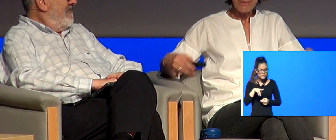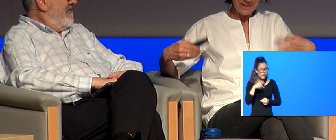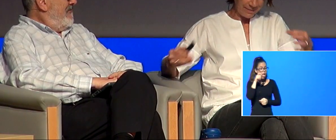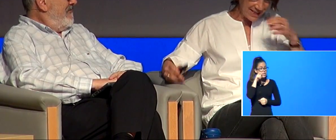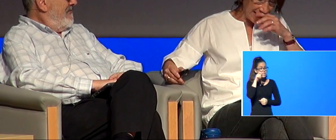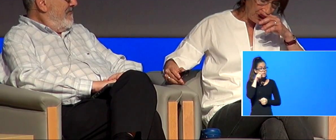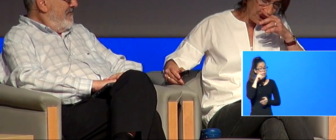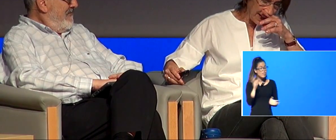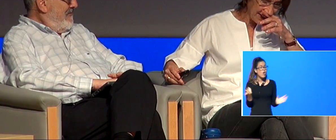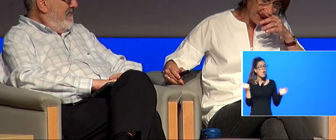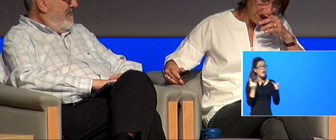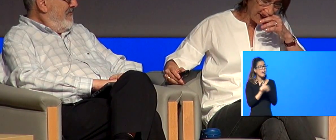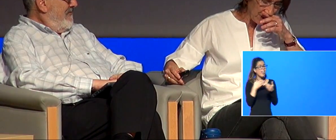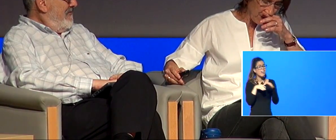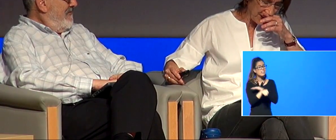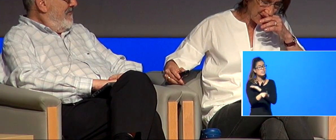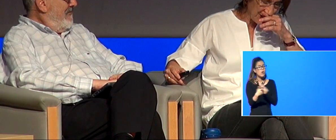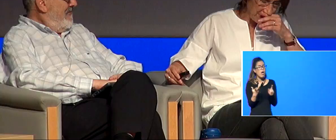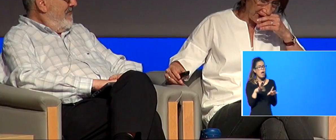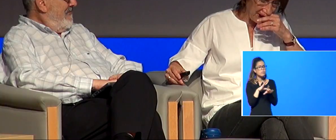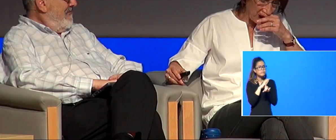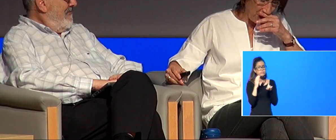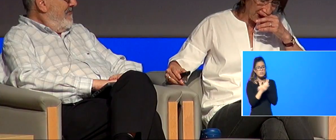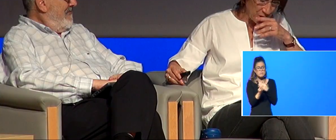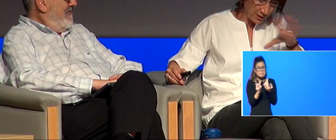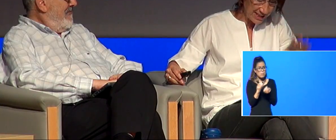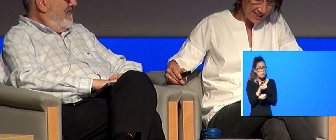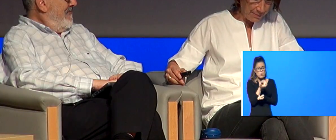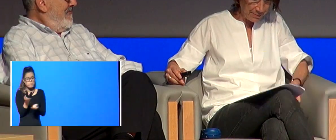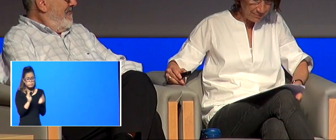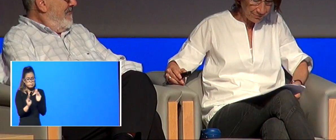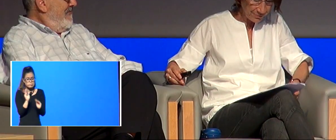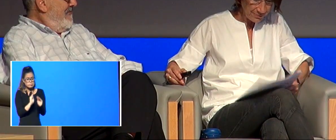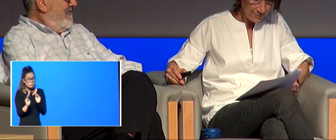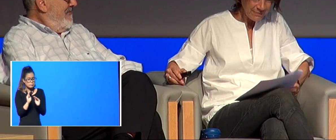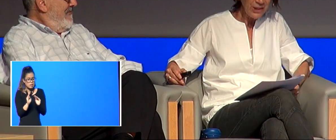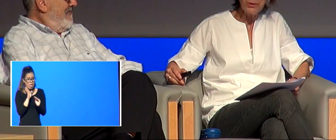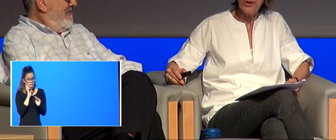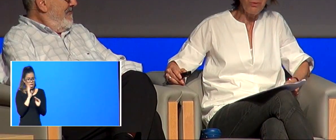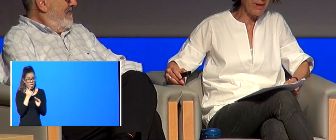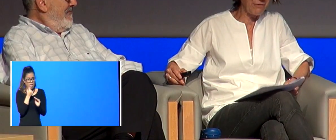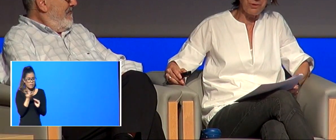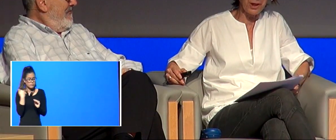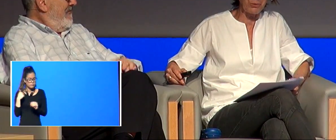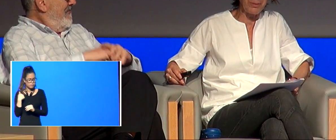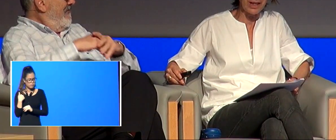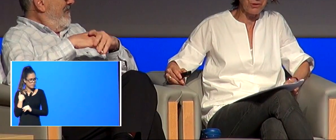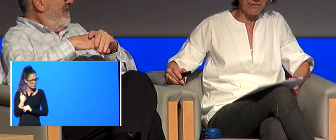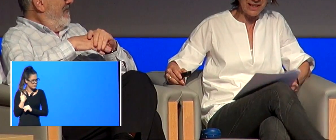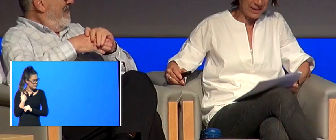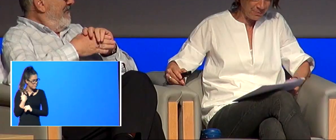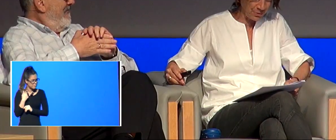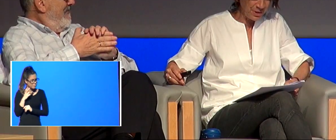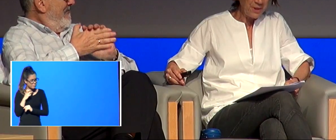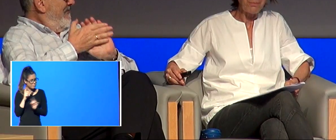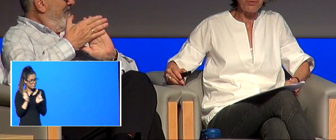inclusiva, de abrirse a la comunidad, y a mí me faltan muy poquitas cosas por decir. Y como me han dicho que en esta sea breve, y yo tengo muy mala función ejecutiva, gestiono fatal